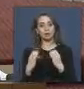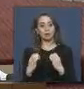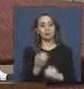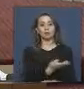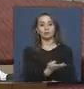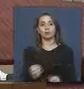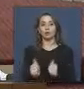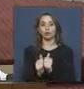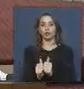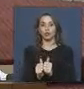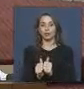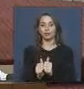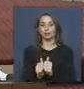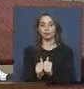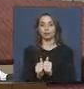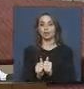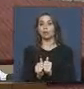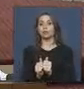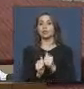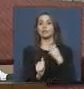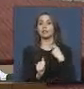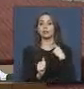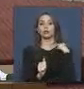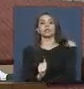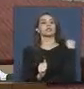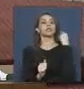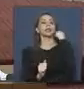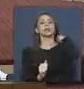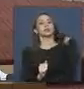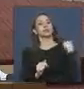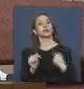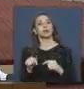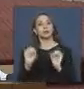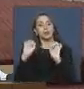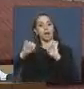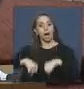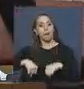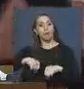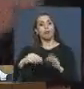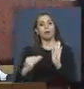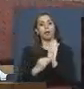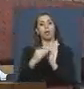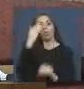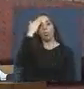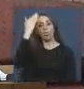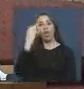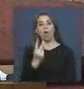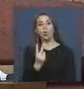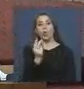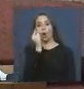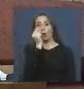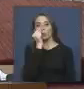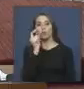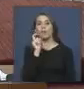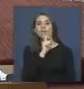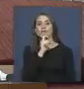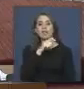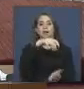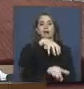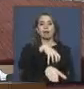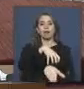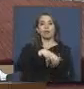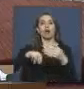estimados colegas. En esta sesión, más que pedir la aprobación del día 2 de octubre como un feriado para la región de los ríos,